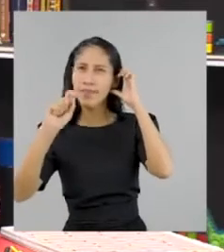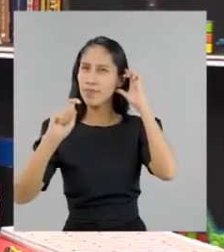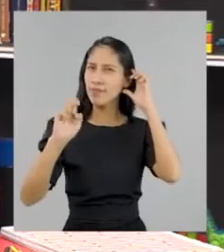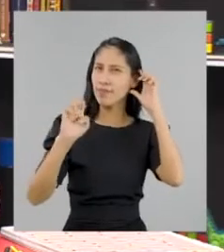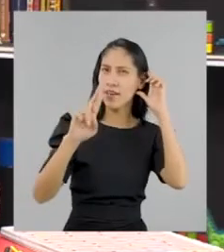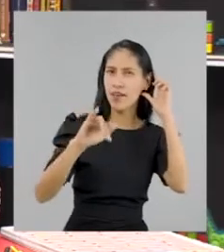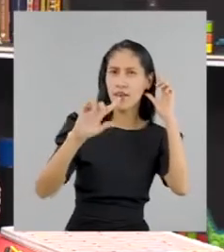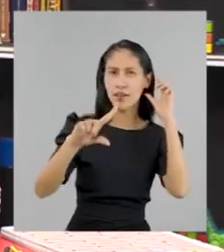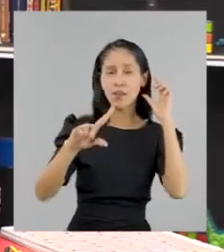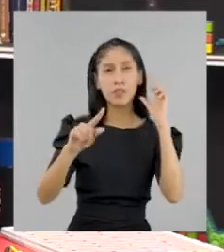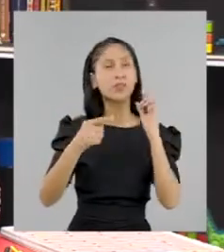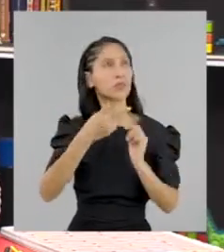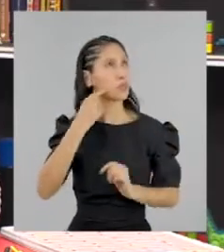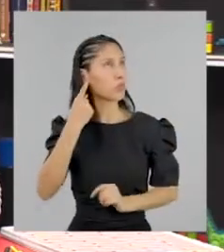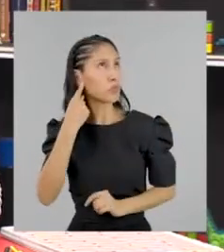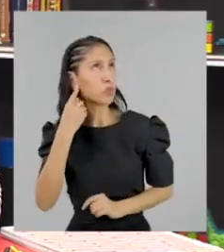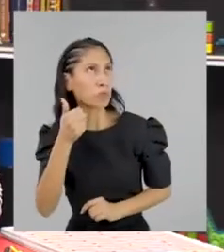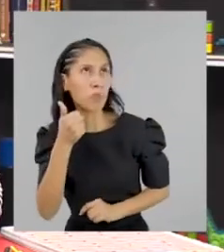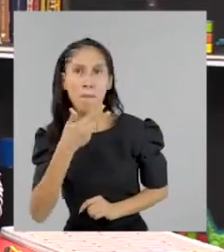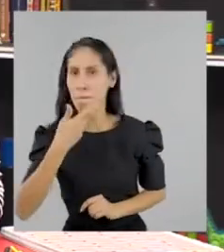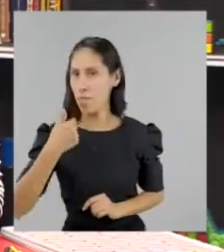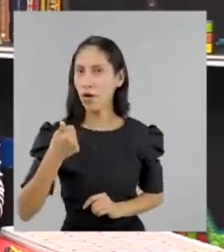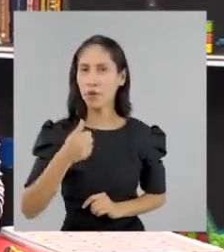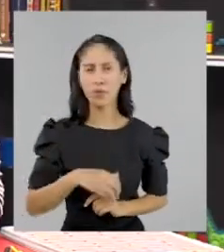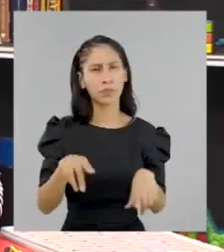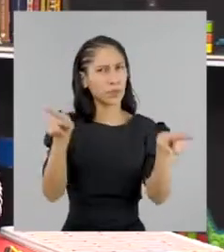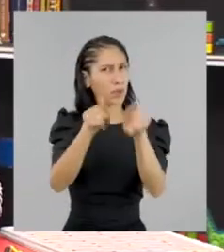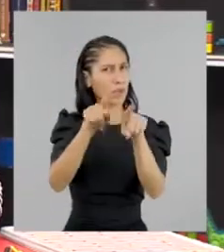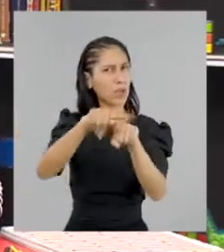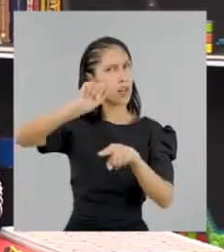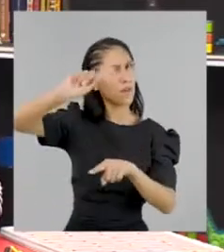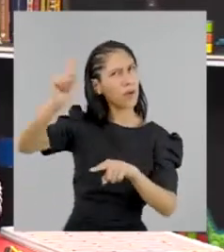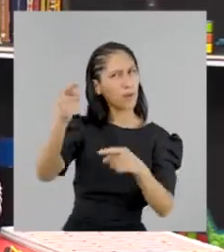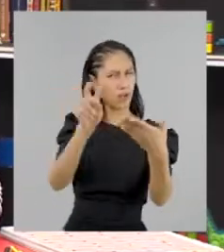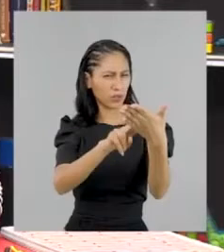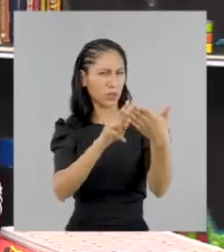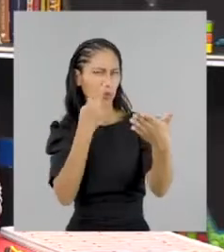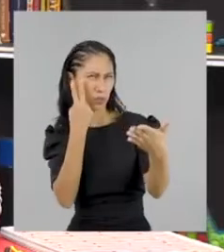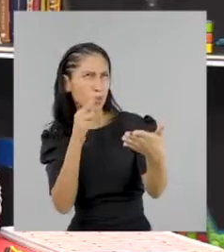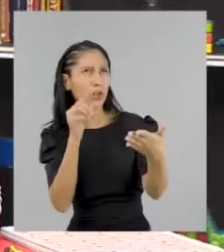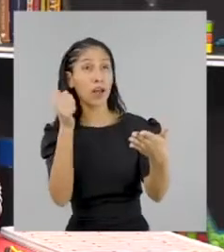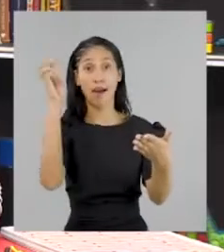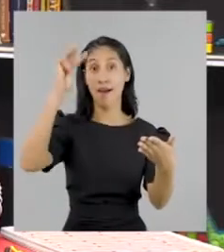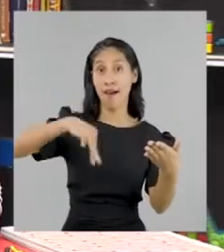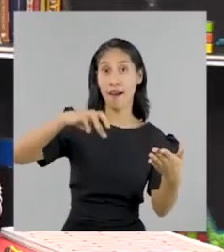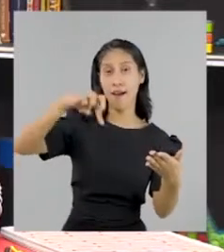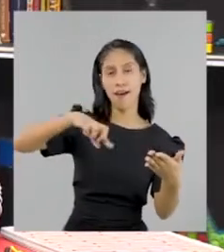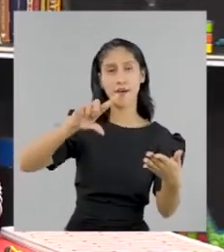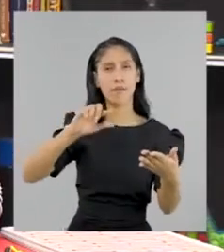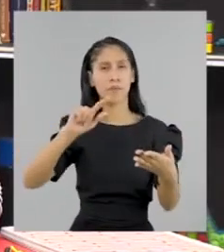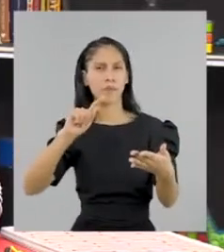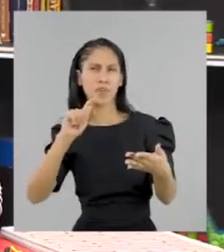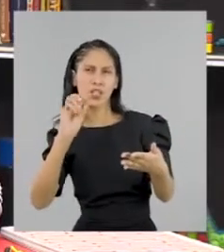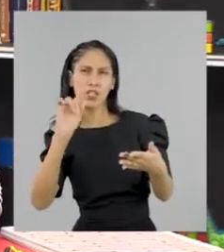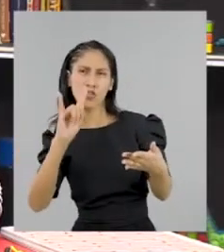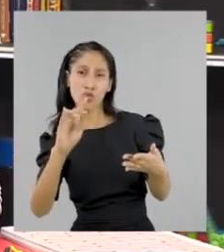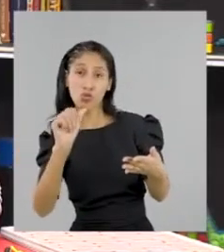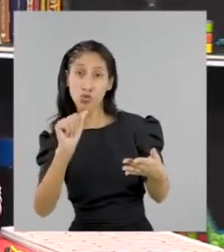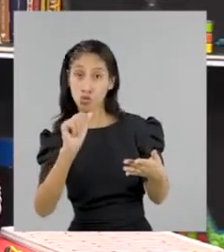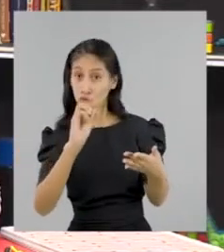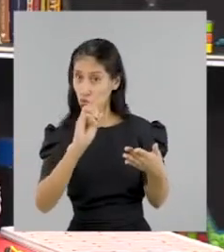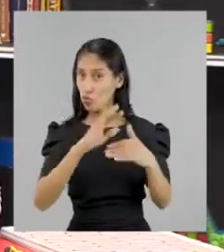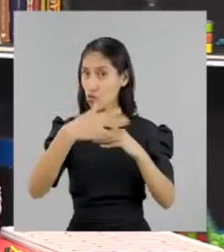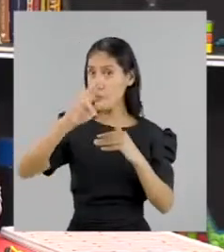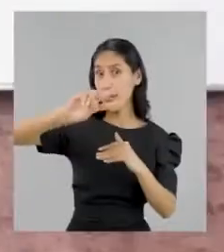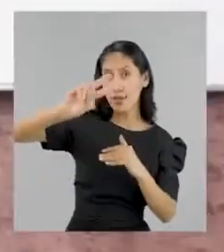estéreo, es decir, que se escucha mejor. En la primera lo que varía es la amplitud y en la segunda lo que varía es